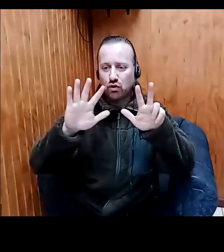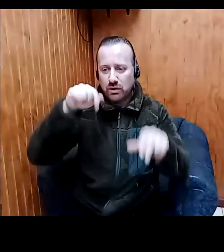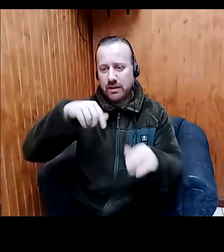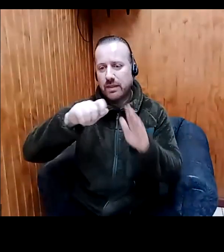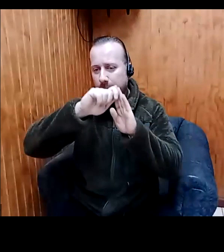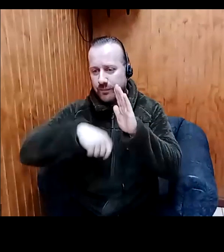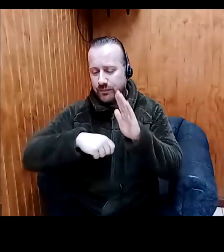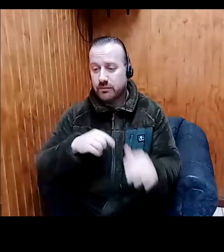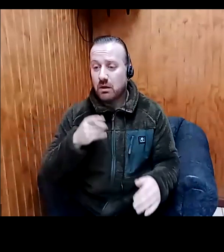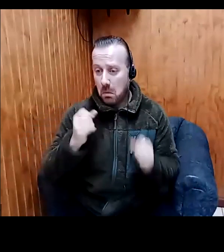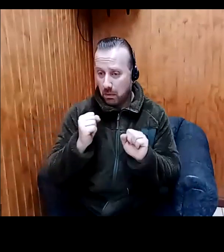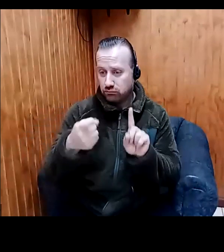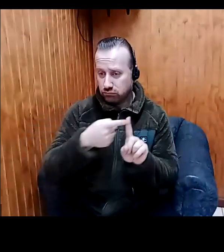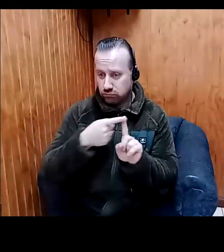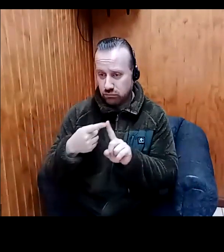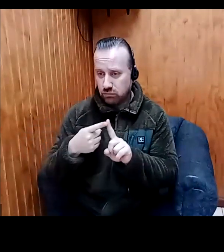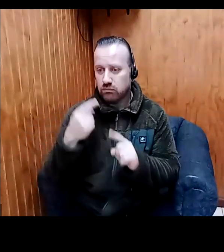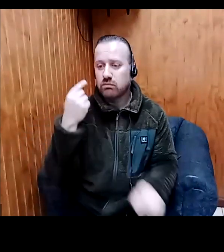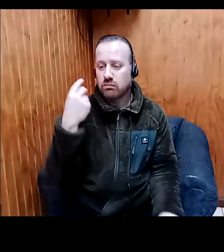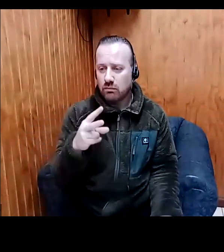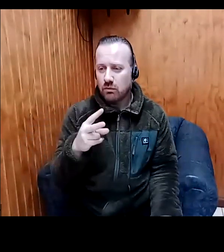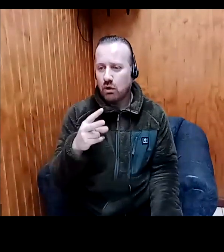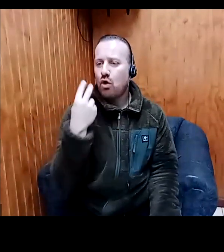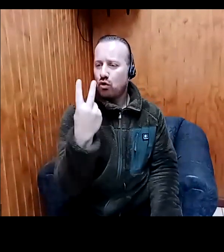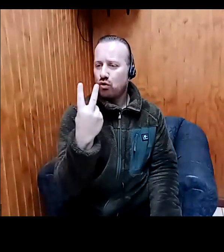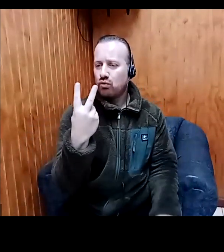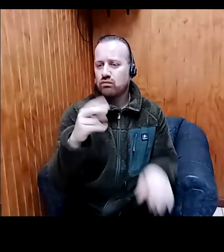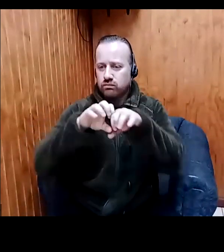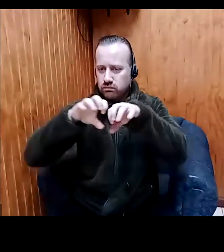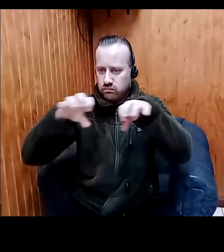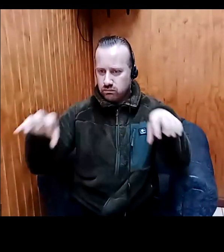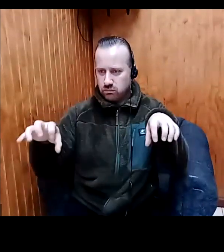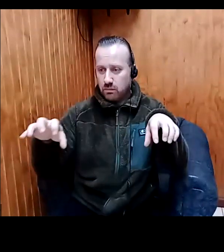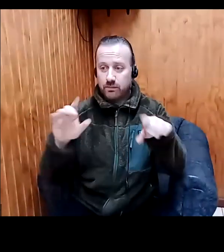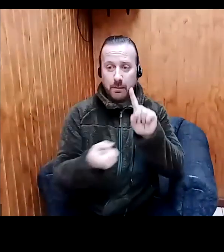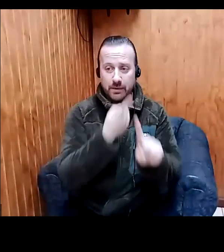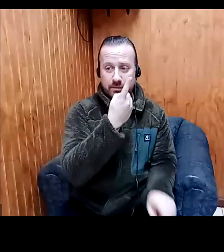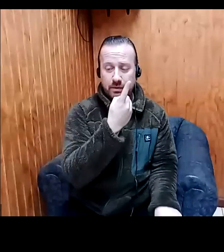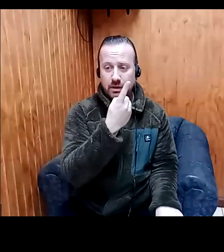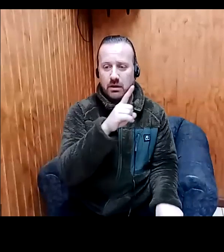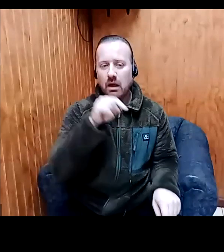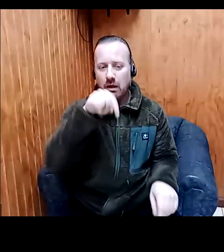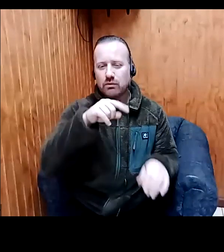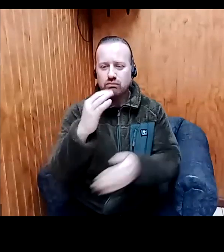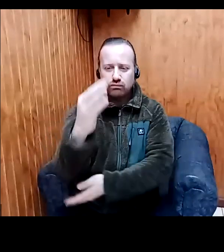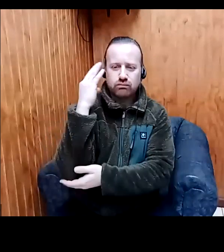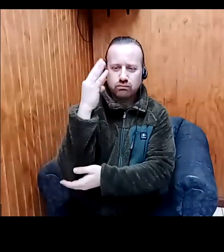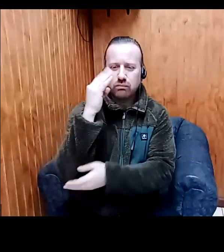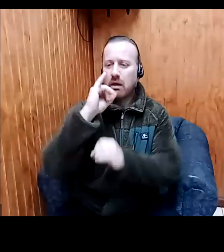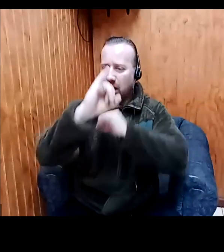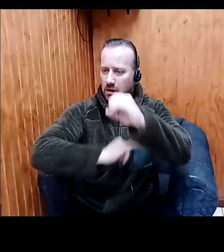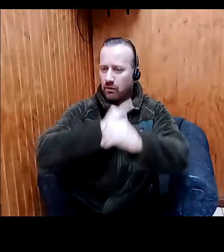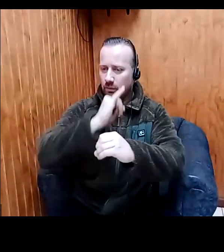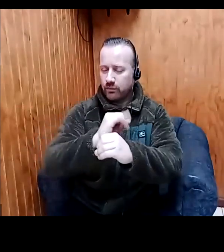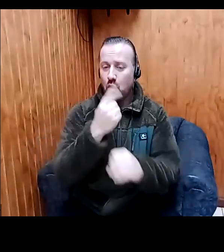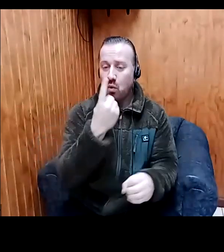Y pueden participar a través de dos modalidades. La primera de ellas son estas conferencias internacionales. Una